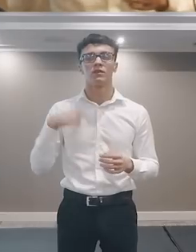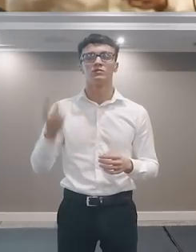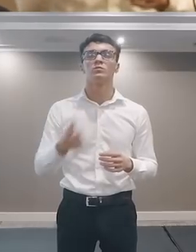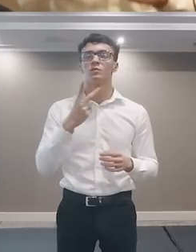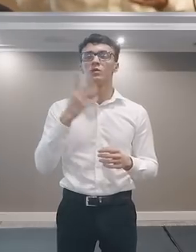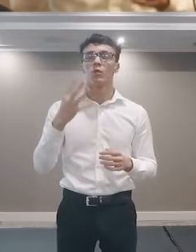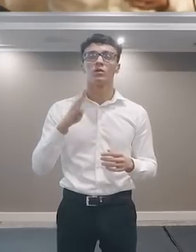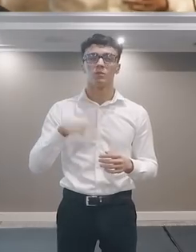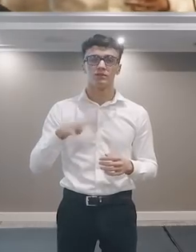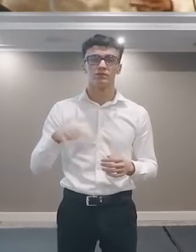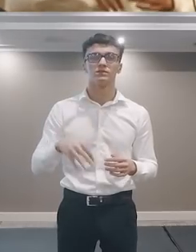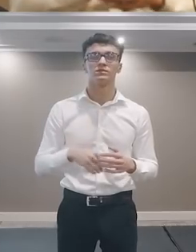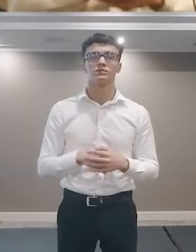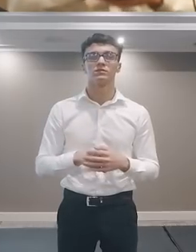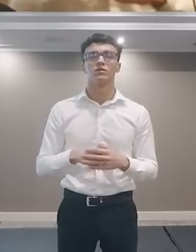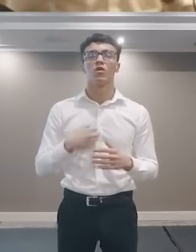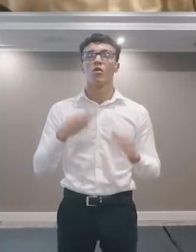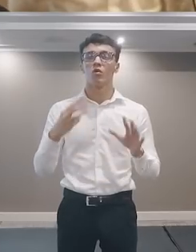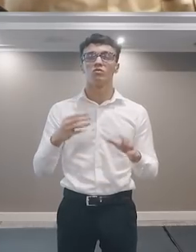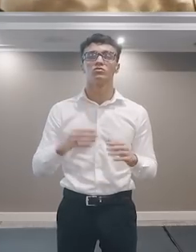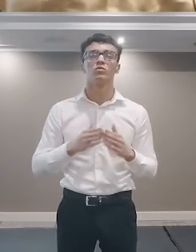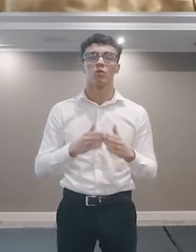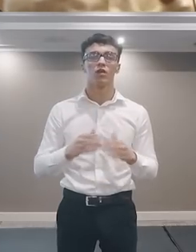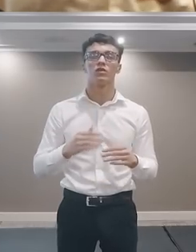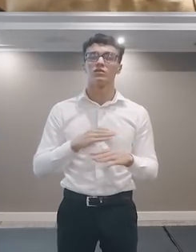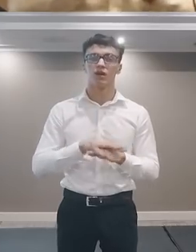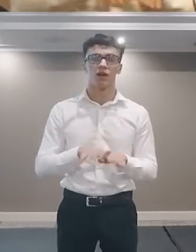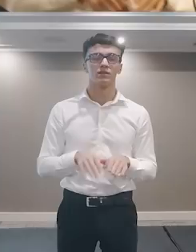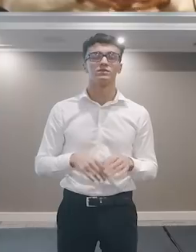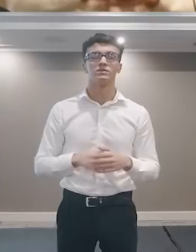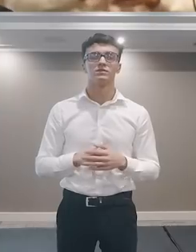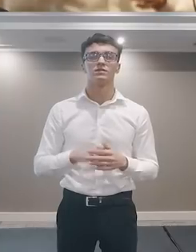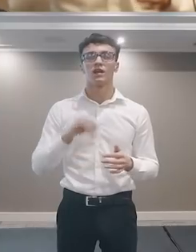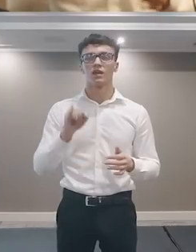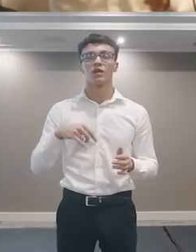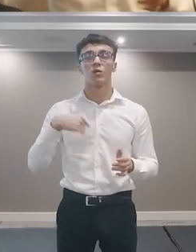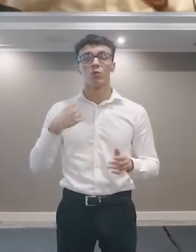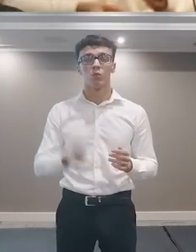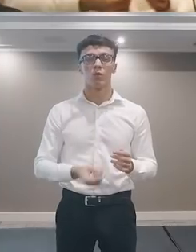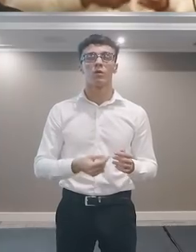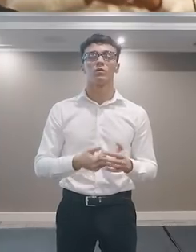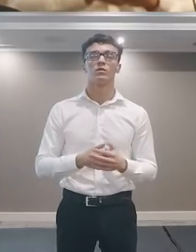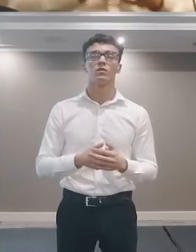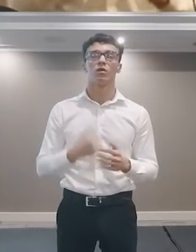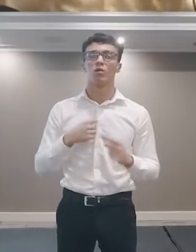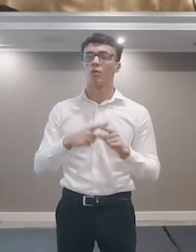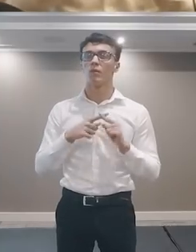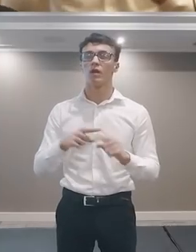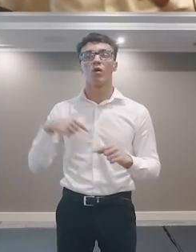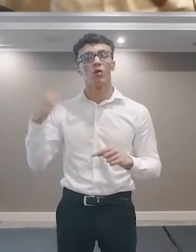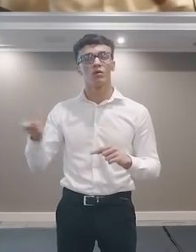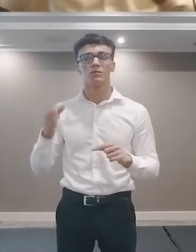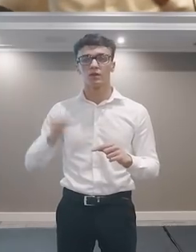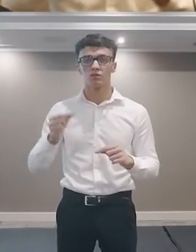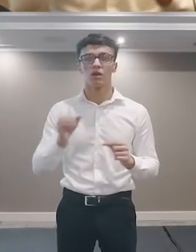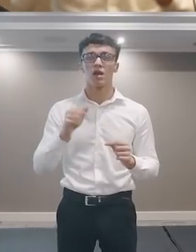añitos haya hecho ocho cruceros totalmente gratis he decido compartirlo con un montón de personas y al